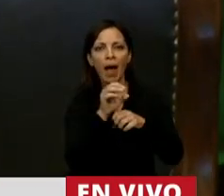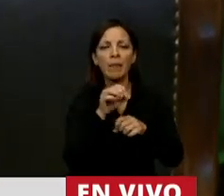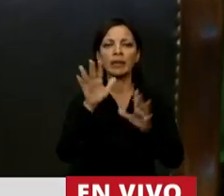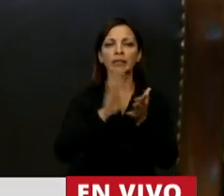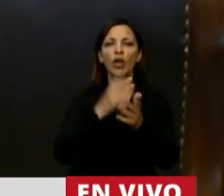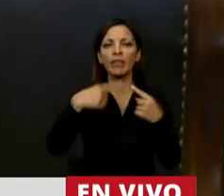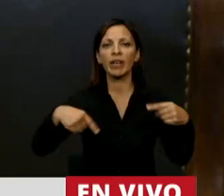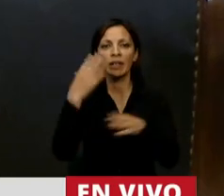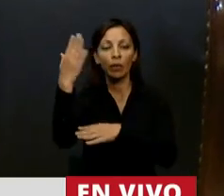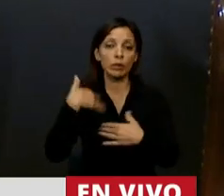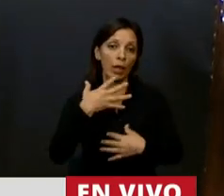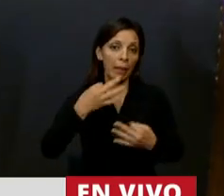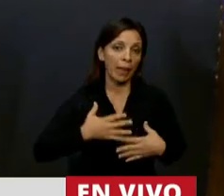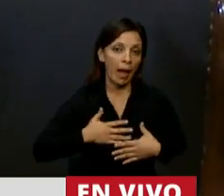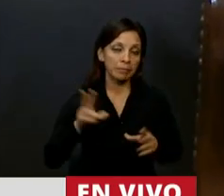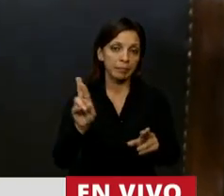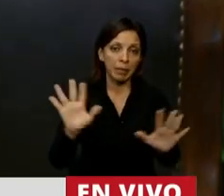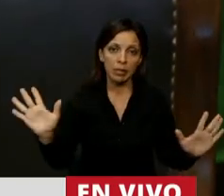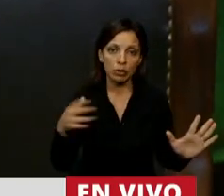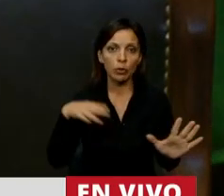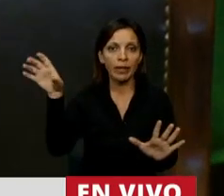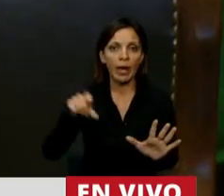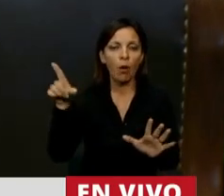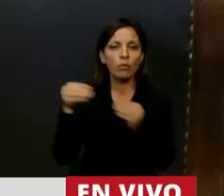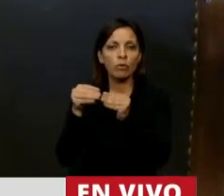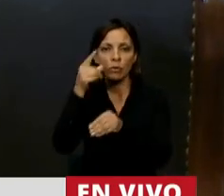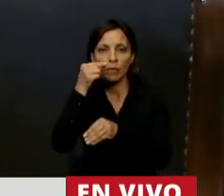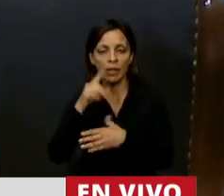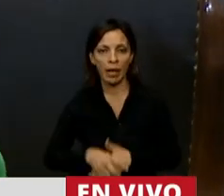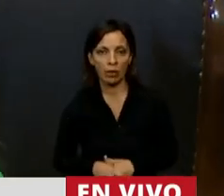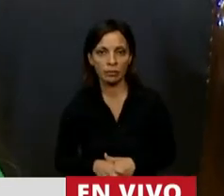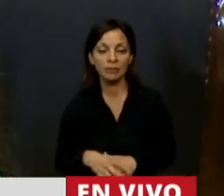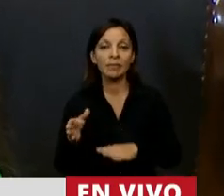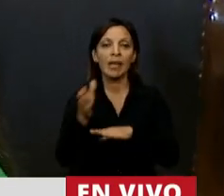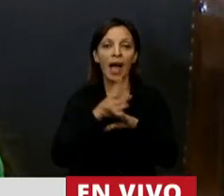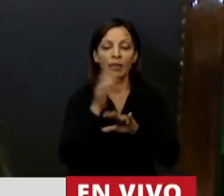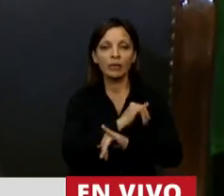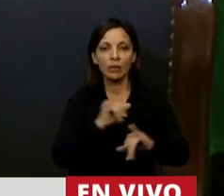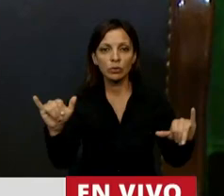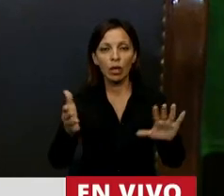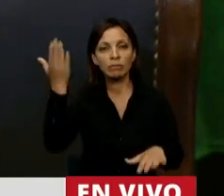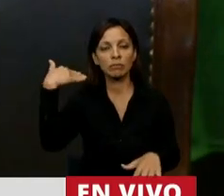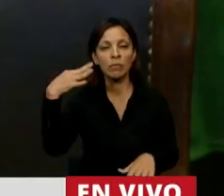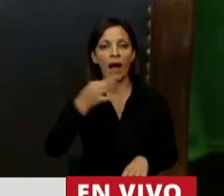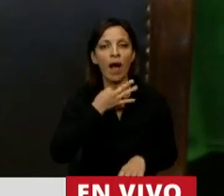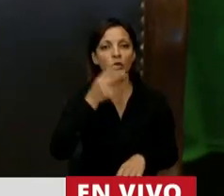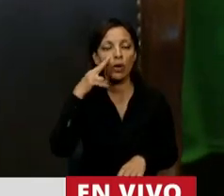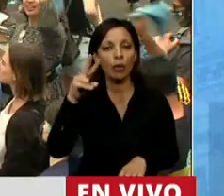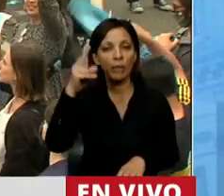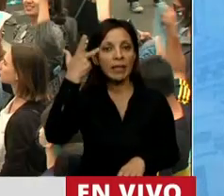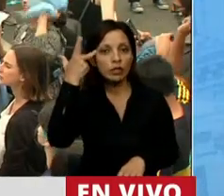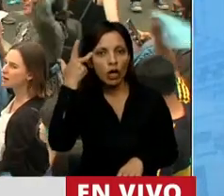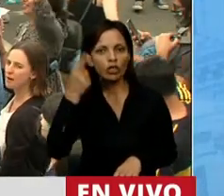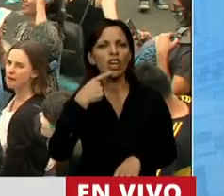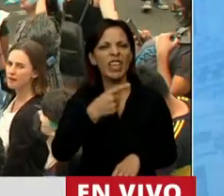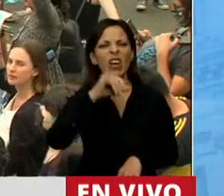que permítanme la licencia, compañeras, de traer a un compañero que nos anunció en agosto del 2018 que contra viento